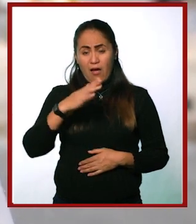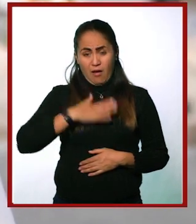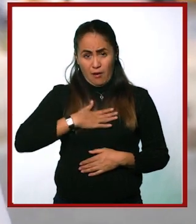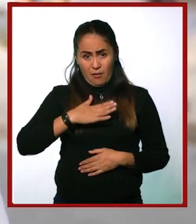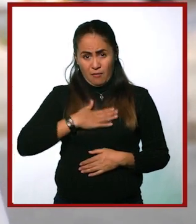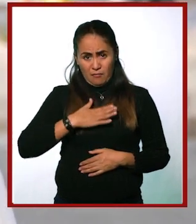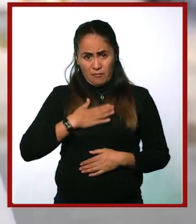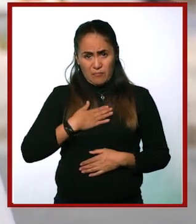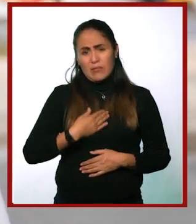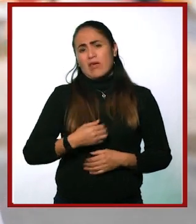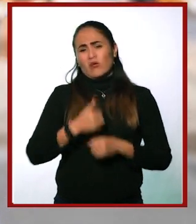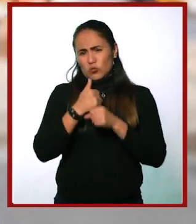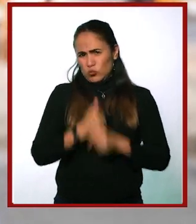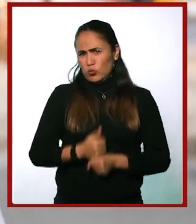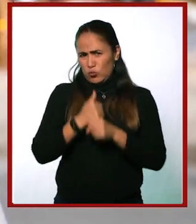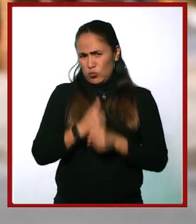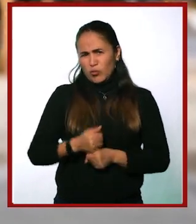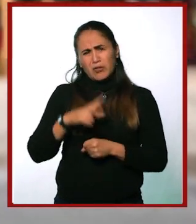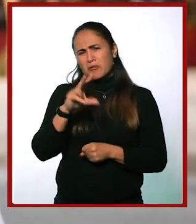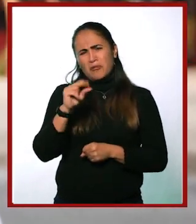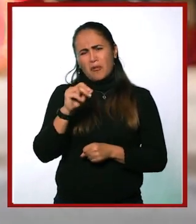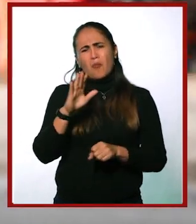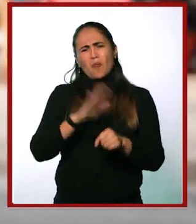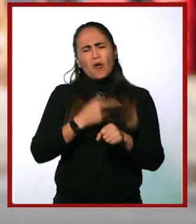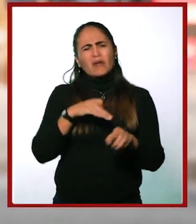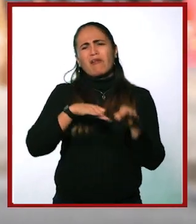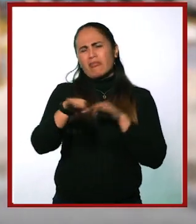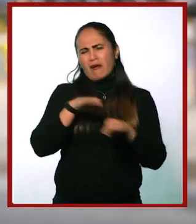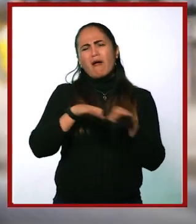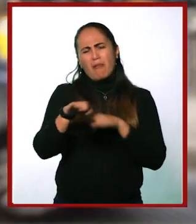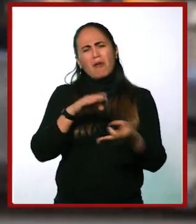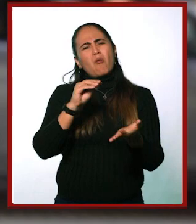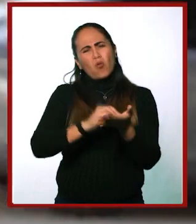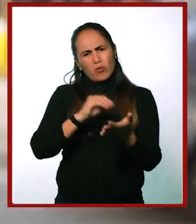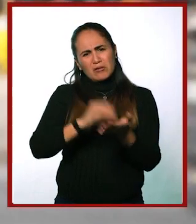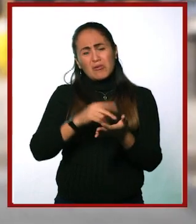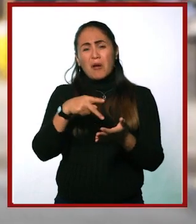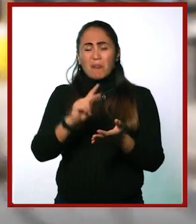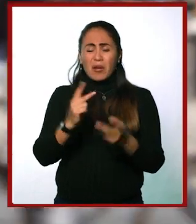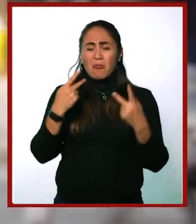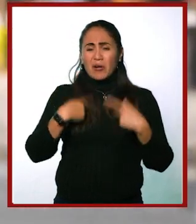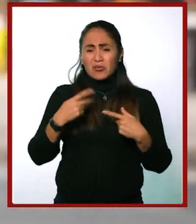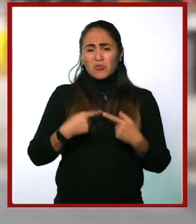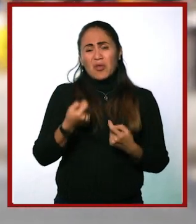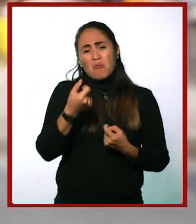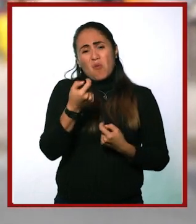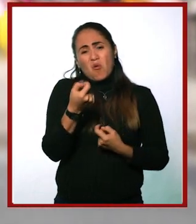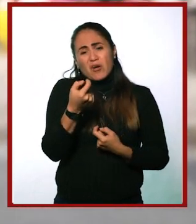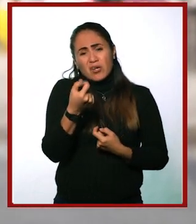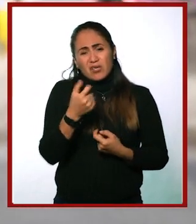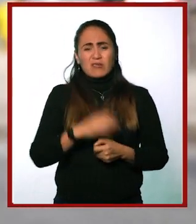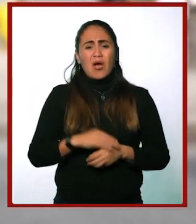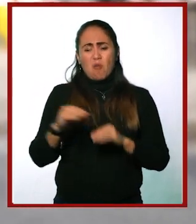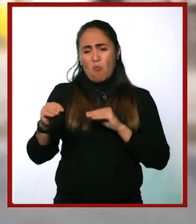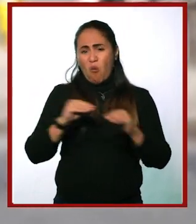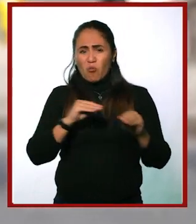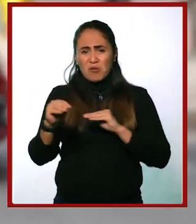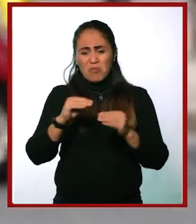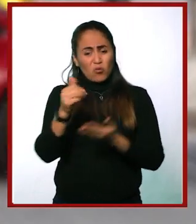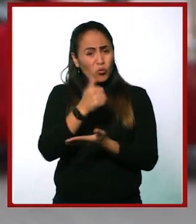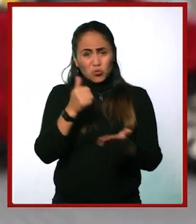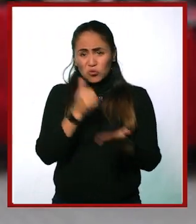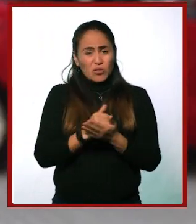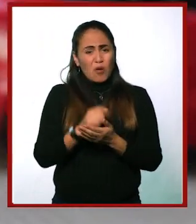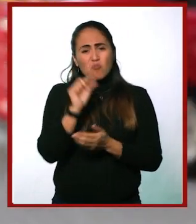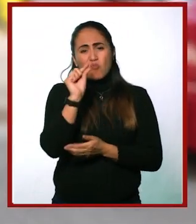A mí personalmente no me ha afectado mucho porque sigo trabajando, pero hay menos gente, hay menos movimiento en